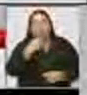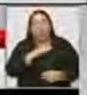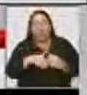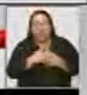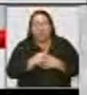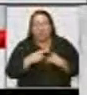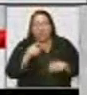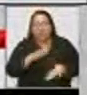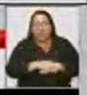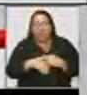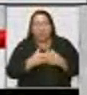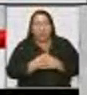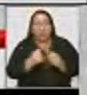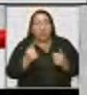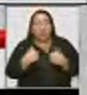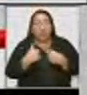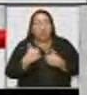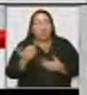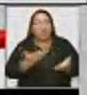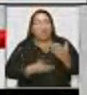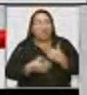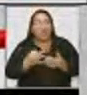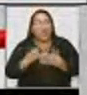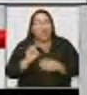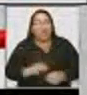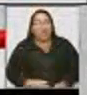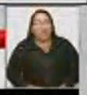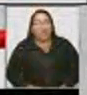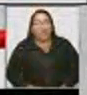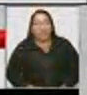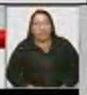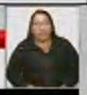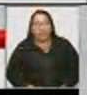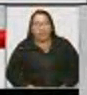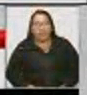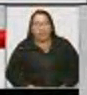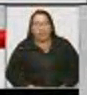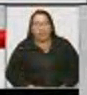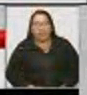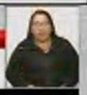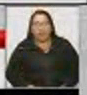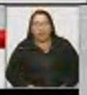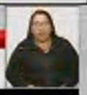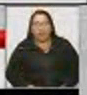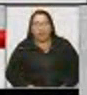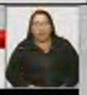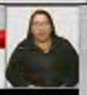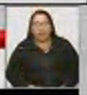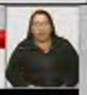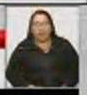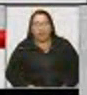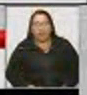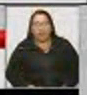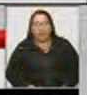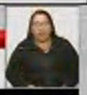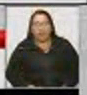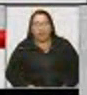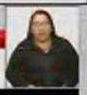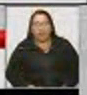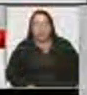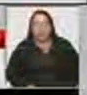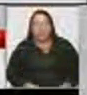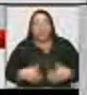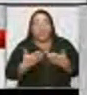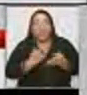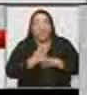hombres, pero sobre todo contar con un servicio de calidad, eficiente y oportuno que garantice el acceso